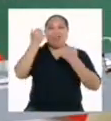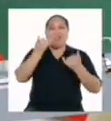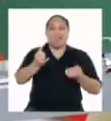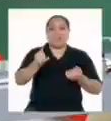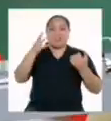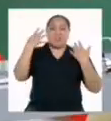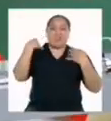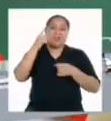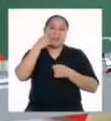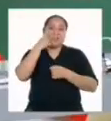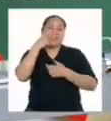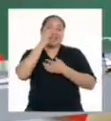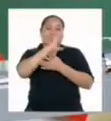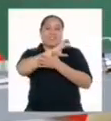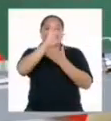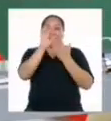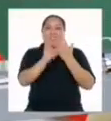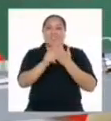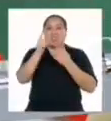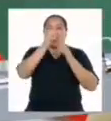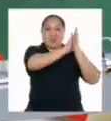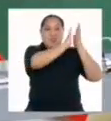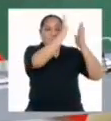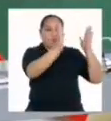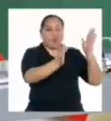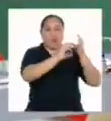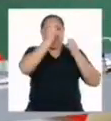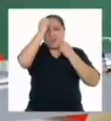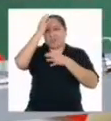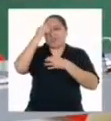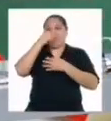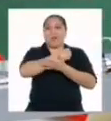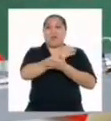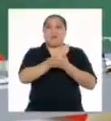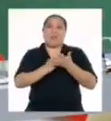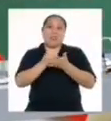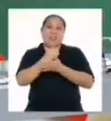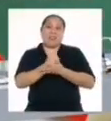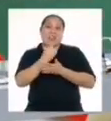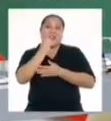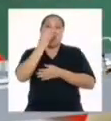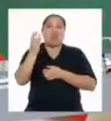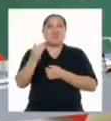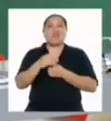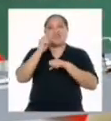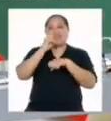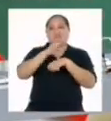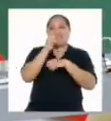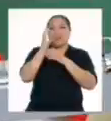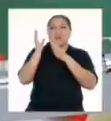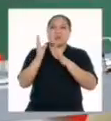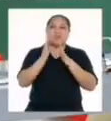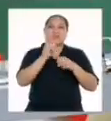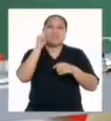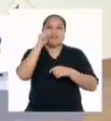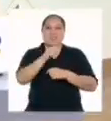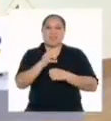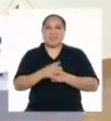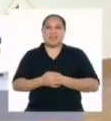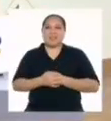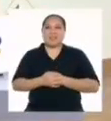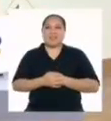Hoy hemos conocido las características de un mural informativo, sus partes y algunas recomendaciones para la elaboración del